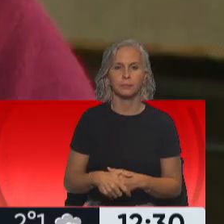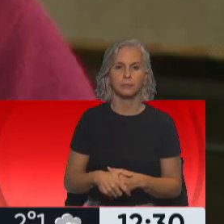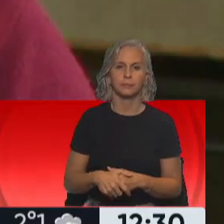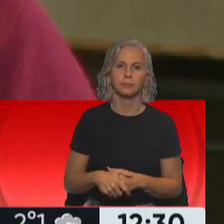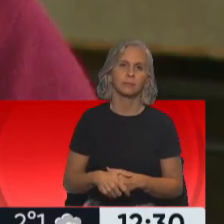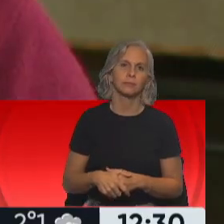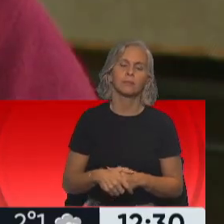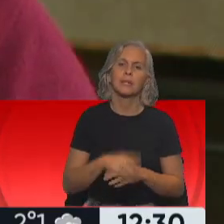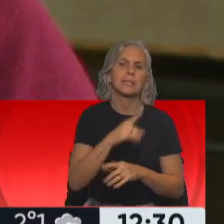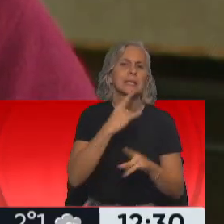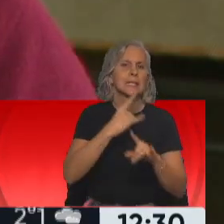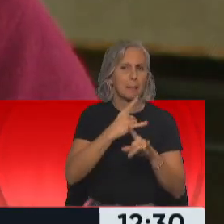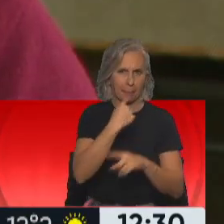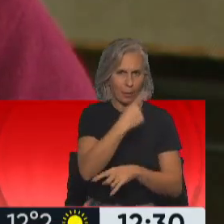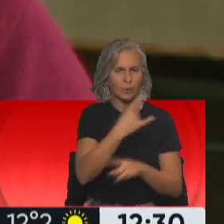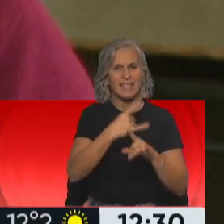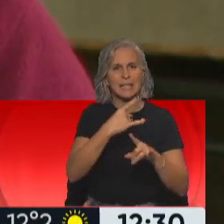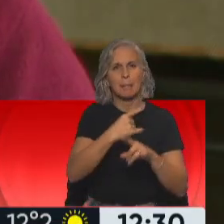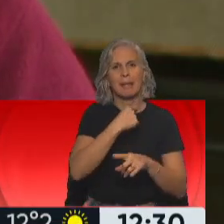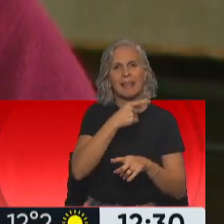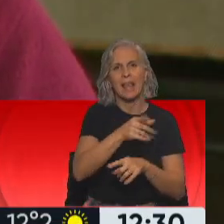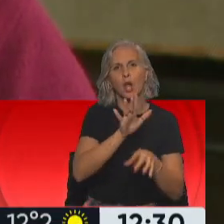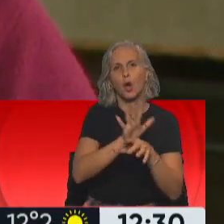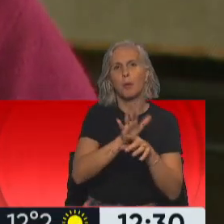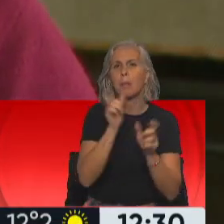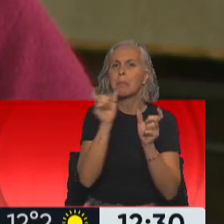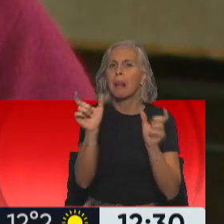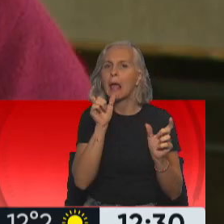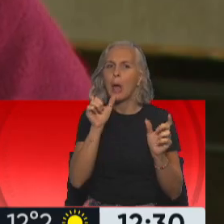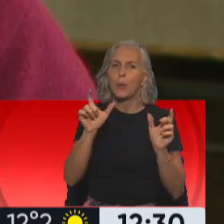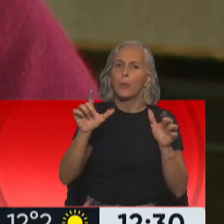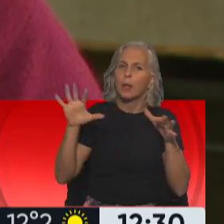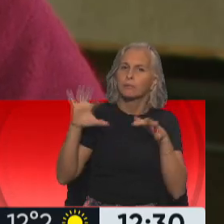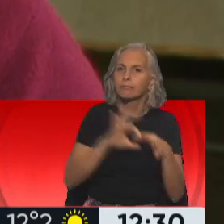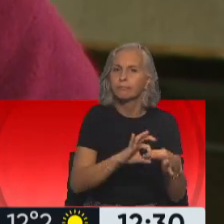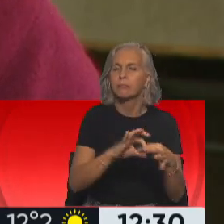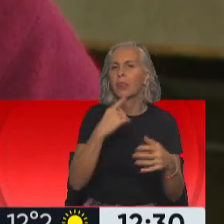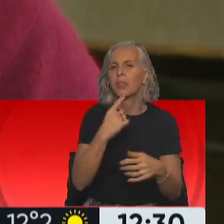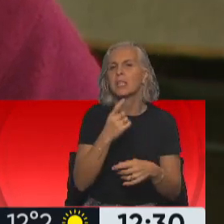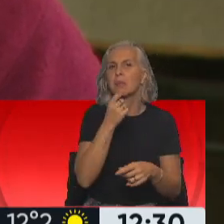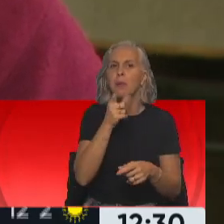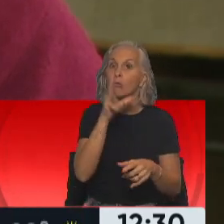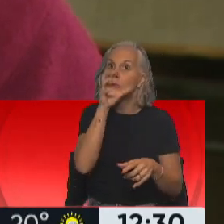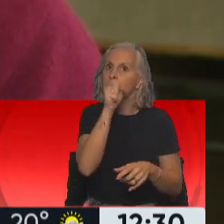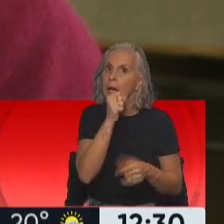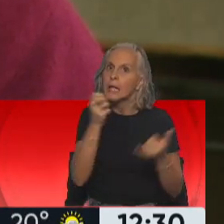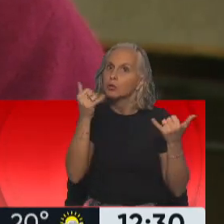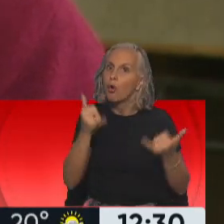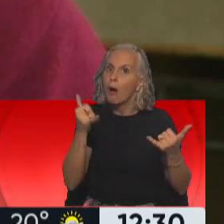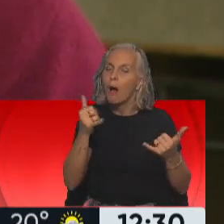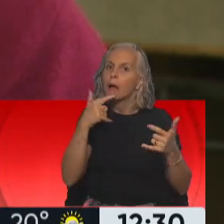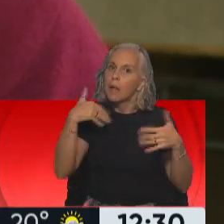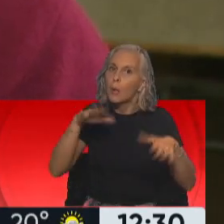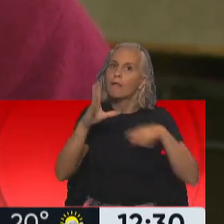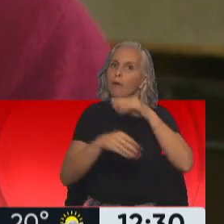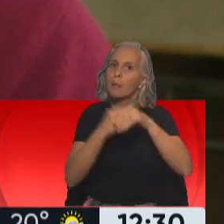Doctor, siempre uno con la característica de ir por el lado de lo literal y lo literario y lo artístico dice qué secreto familiar puede haber habido en